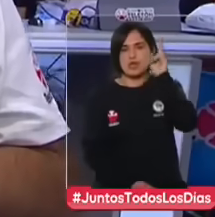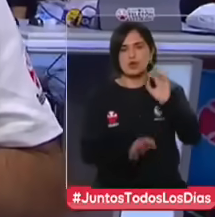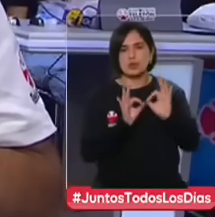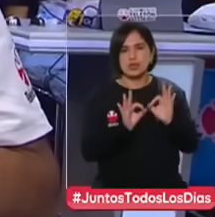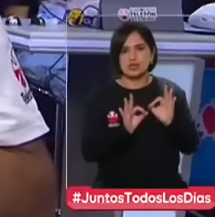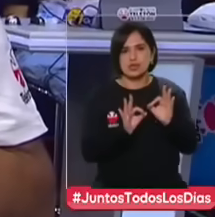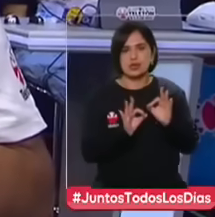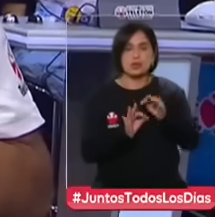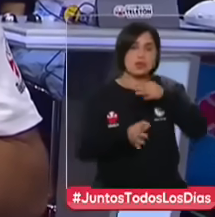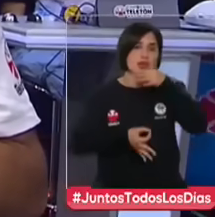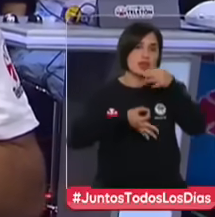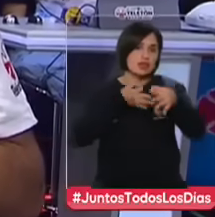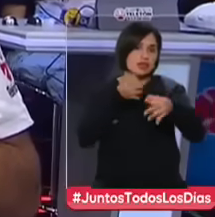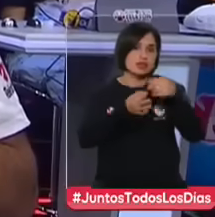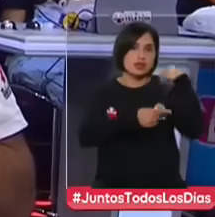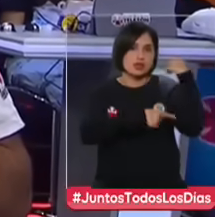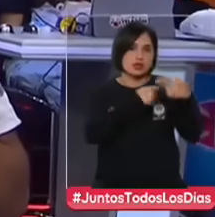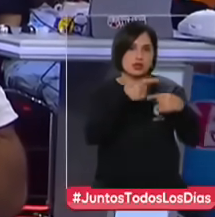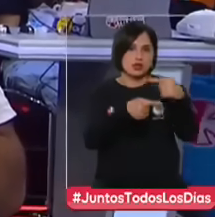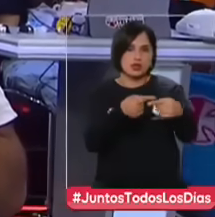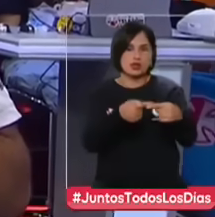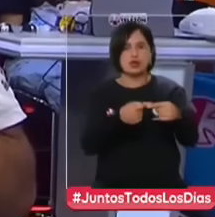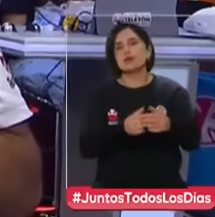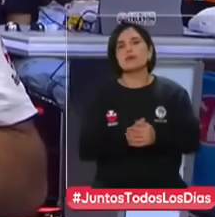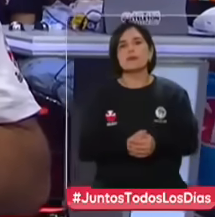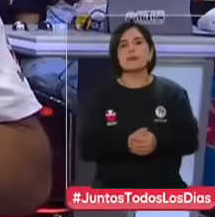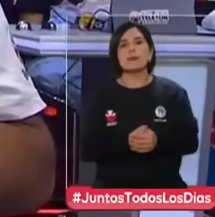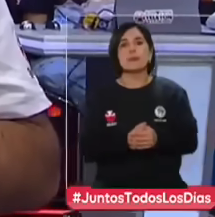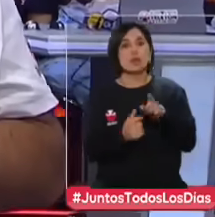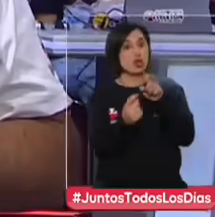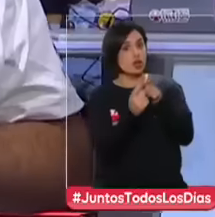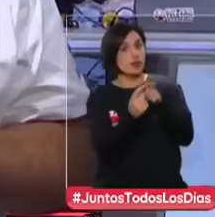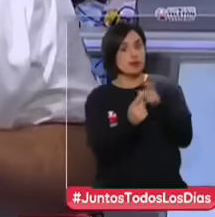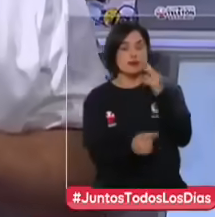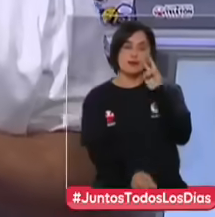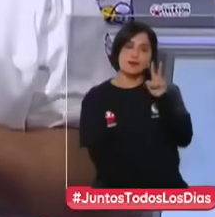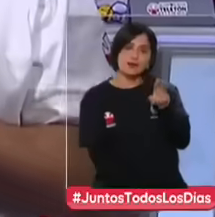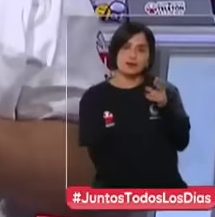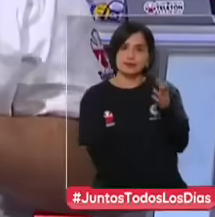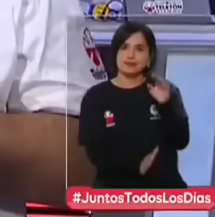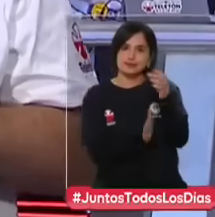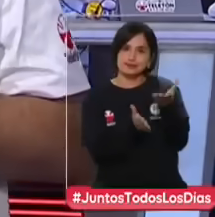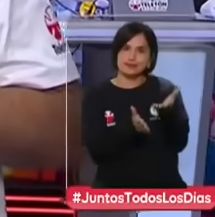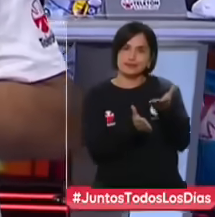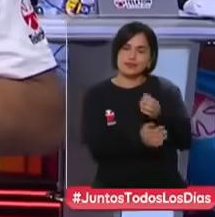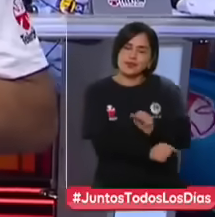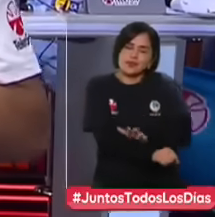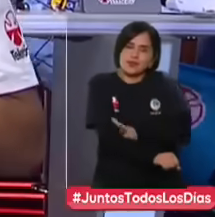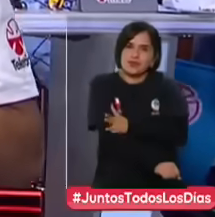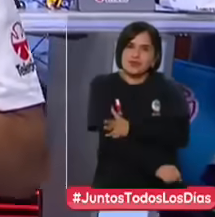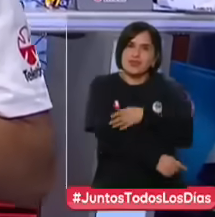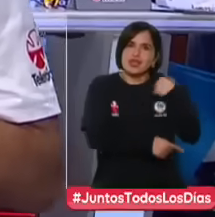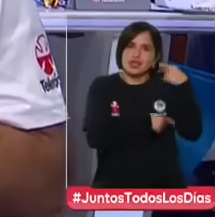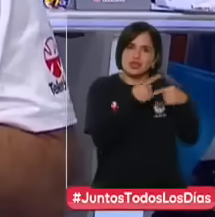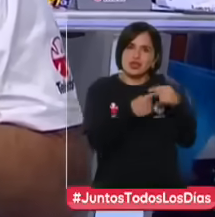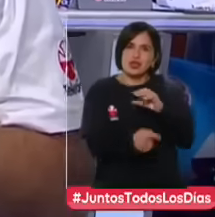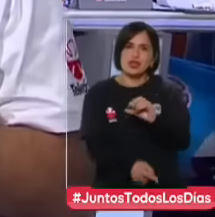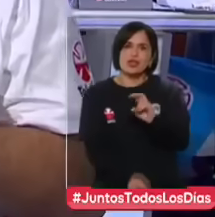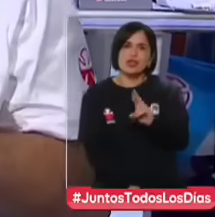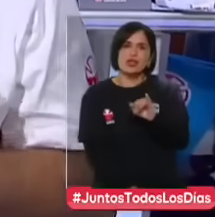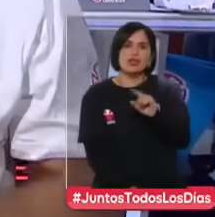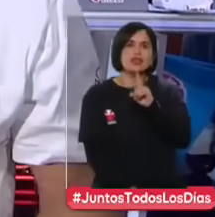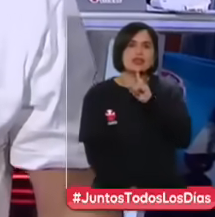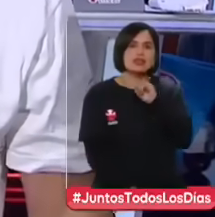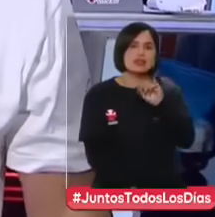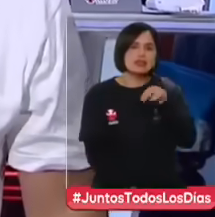para contarles a ustedes una historia. Conéctese con nosotros y vea este emocionante relato de Cristian Soto y su